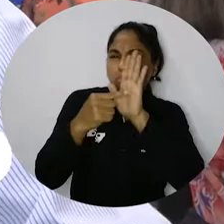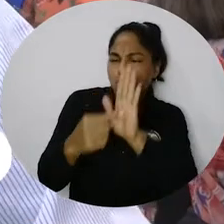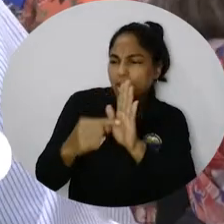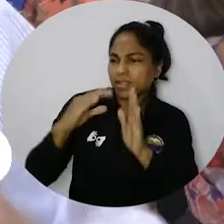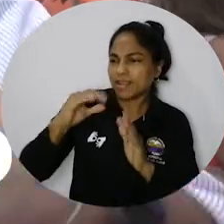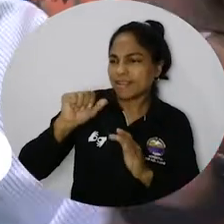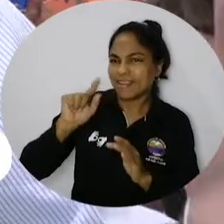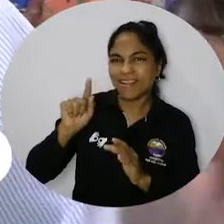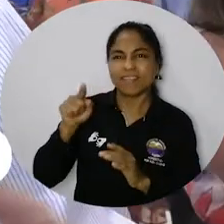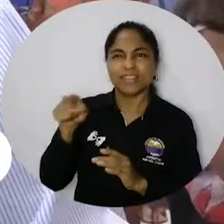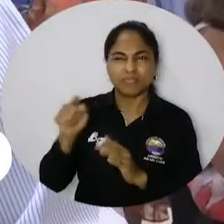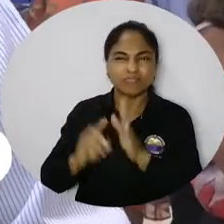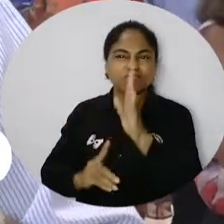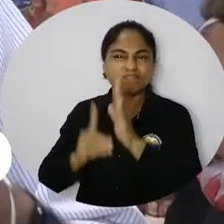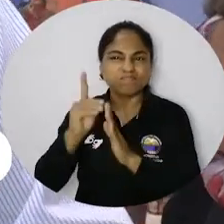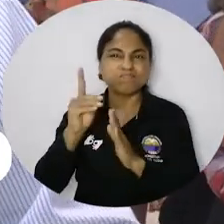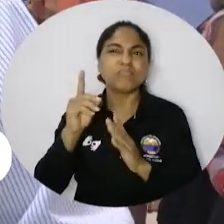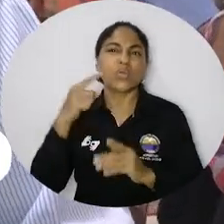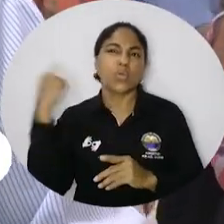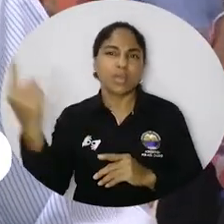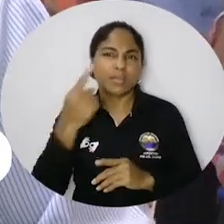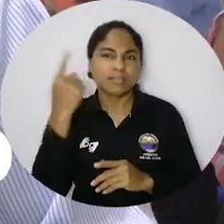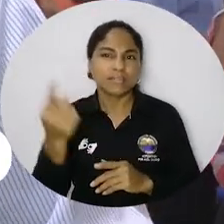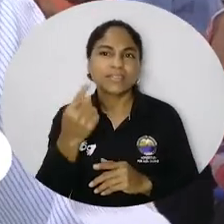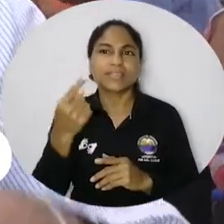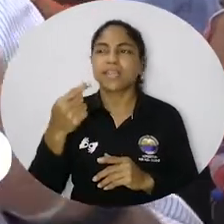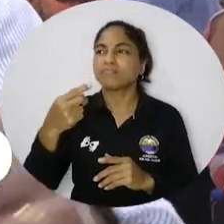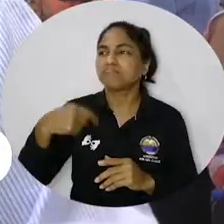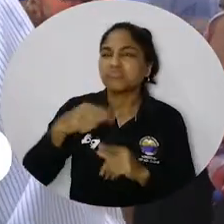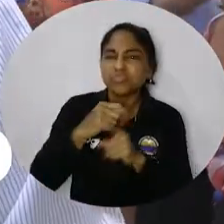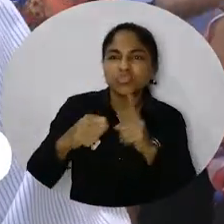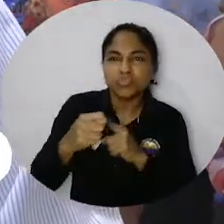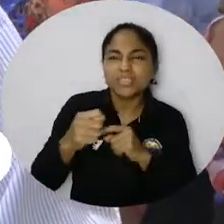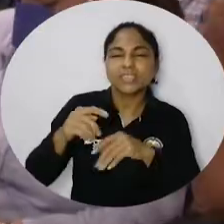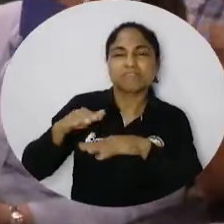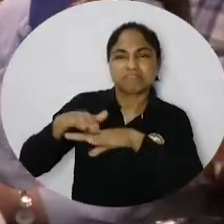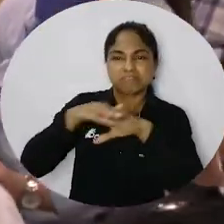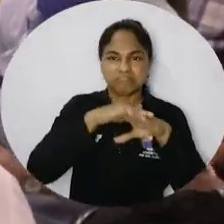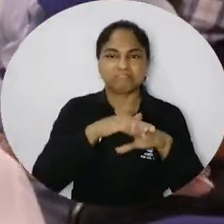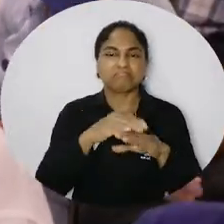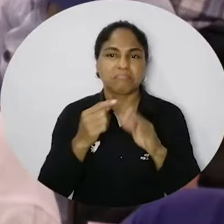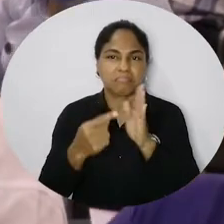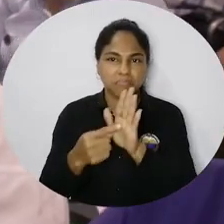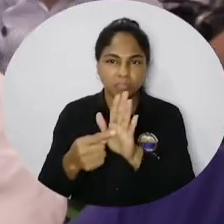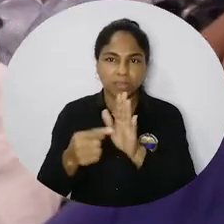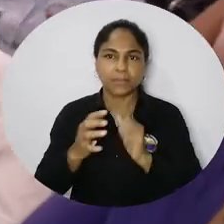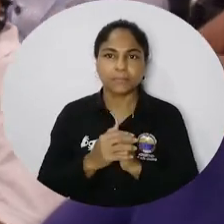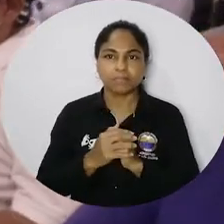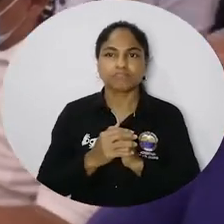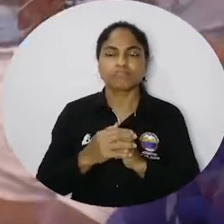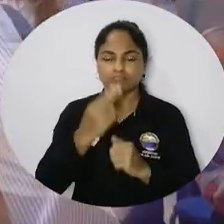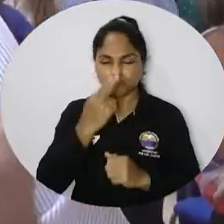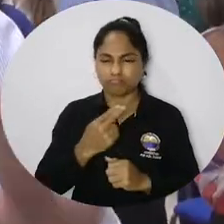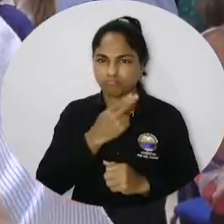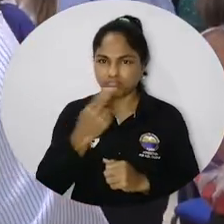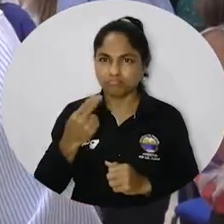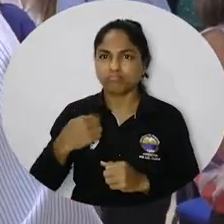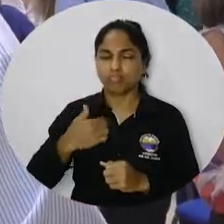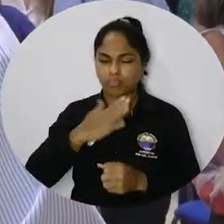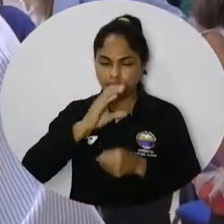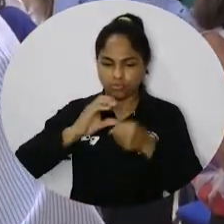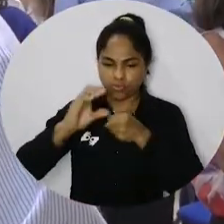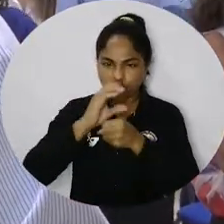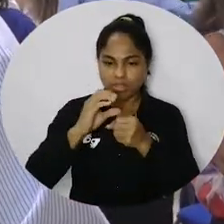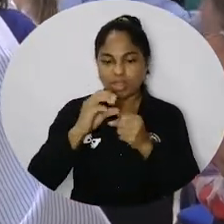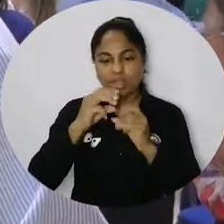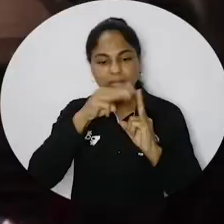banca de desarrollo general y el papel que tenemos que cumplir desde la sociedad para alcanzar los objetivos. Ratificar no solamente el compromiso con mi ciudad, con mi departamento, sino con la universidad